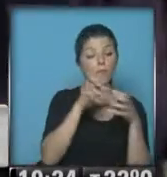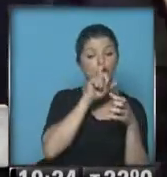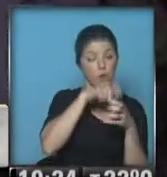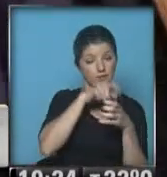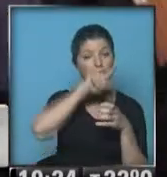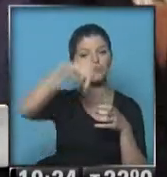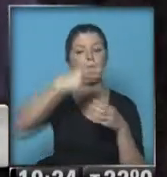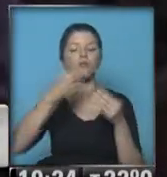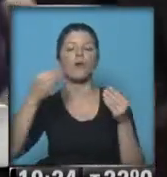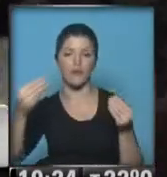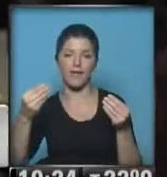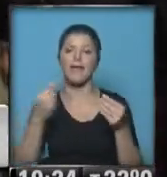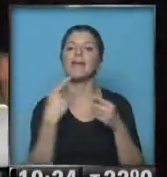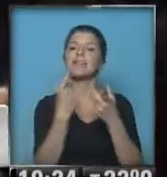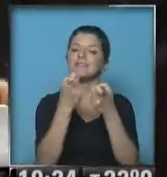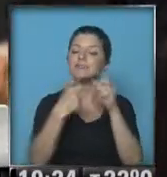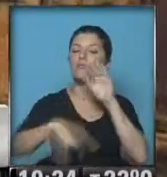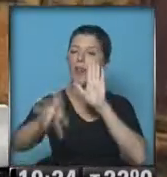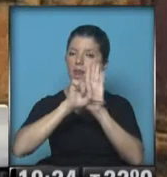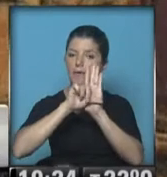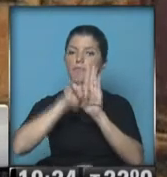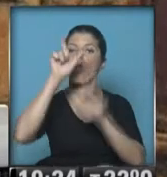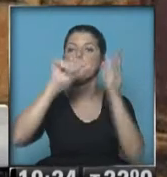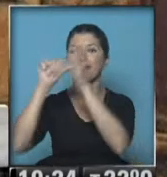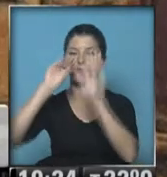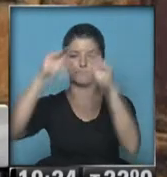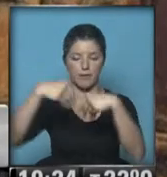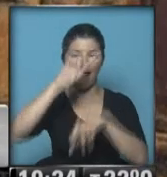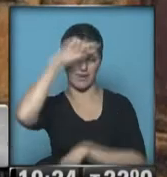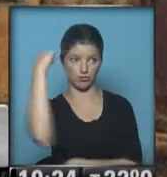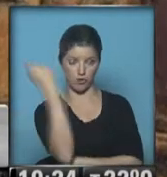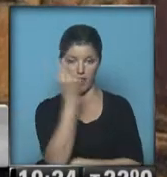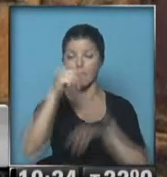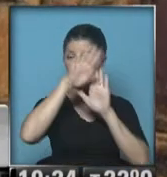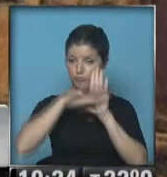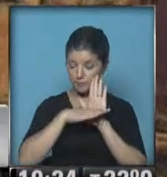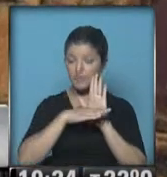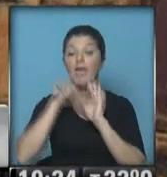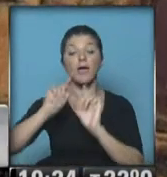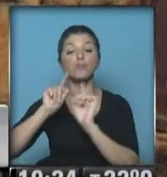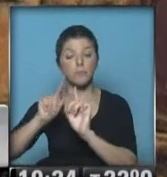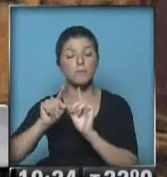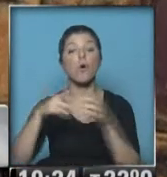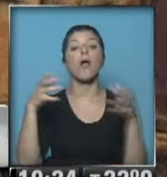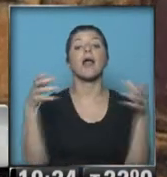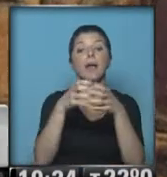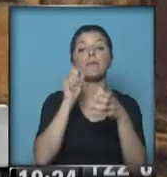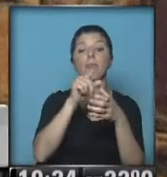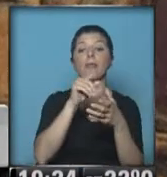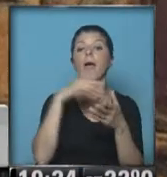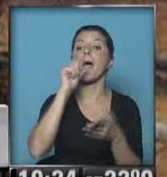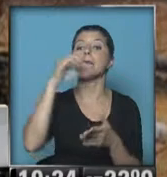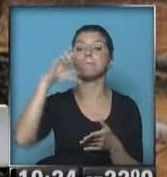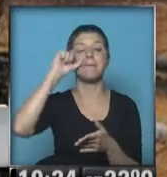la necesidad de una ley de quiebra internacional. En las vísperas de la inauguración, fue la Cámara de Apelaciones la que escuchó